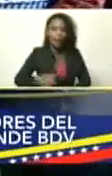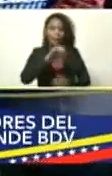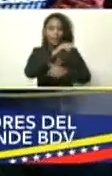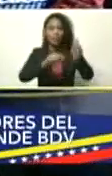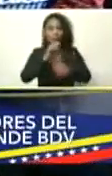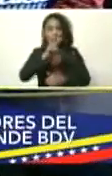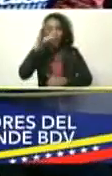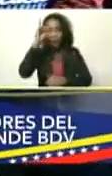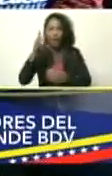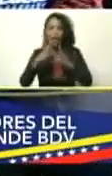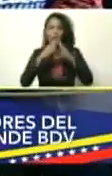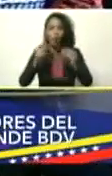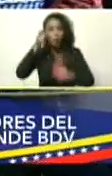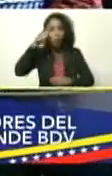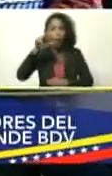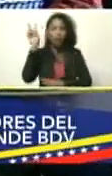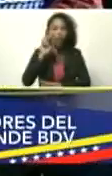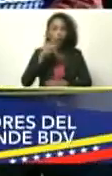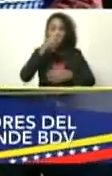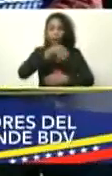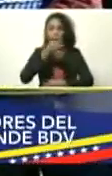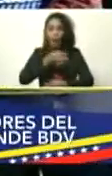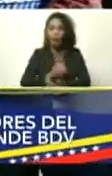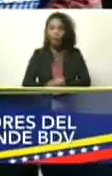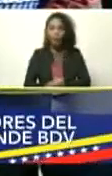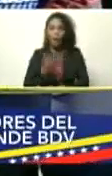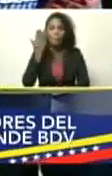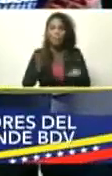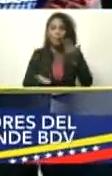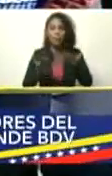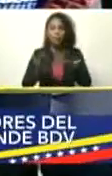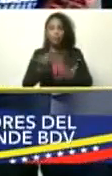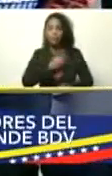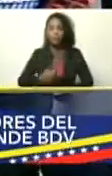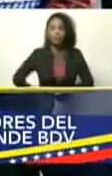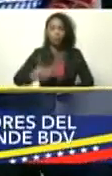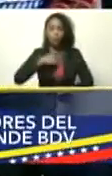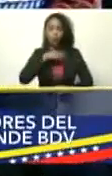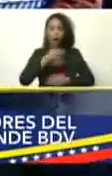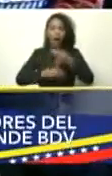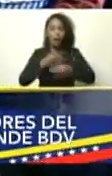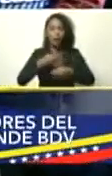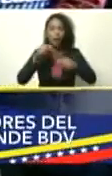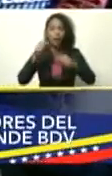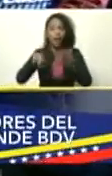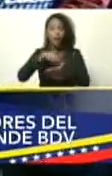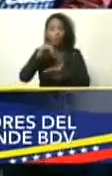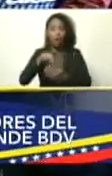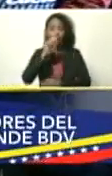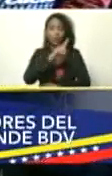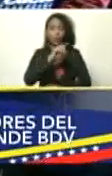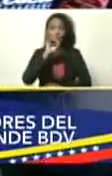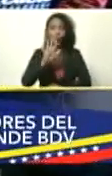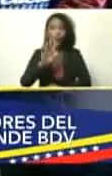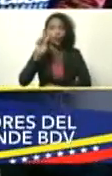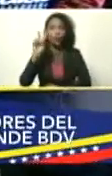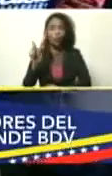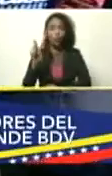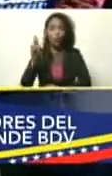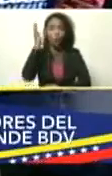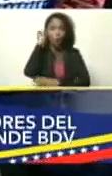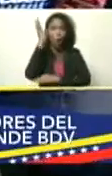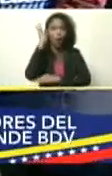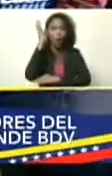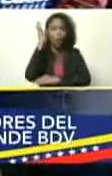a todo el pueblo venezolano. Presidente, le hago un balance de lo que se ha hecho a nivel nacional. Hemos hecho 152